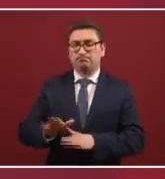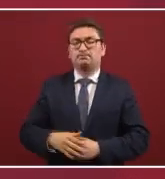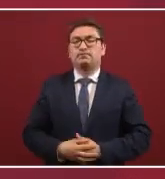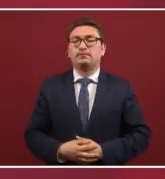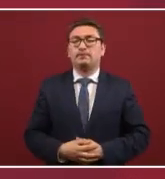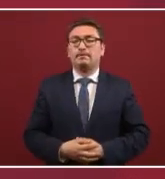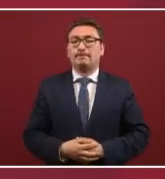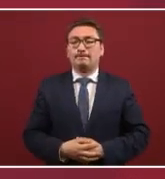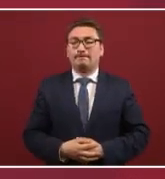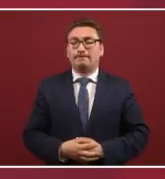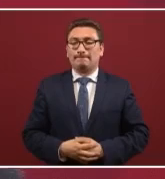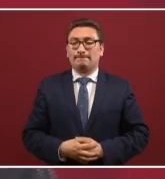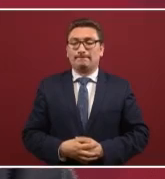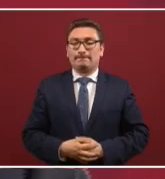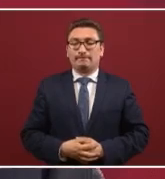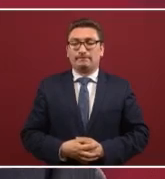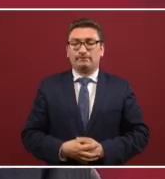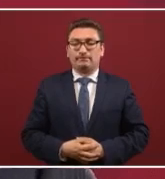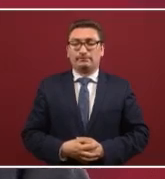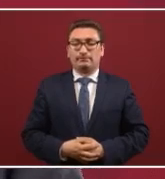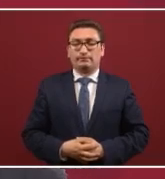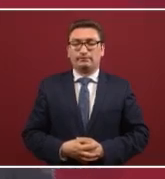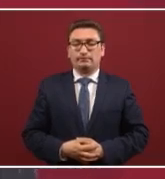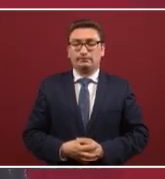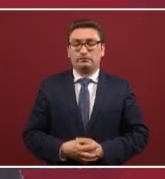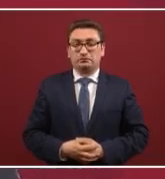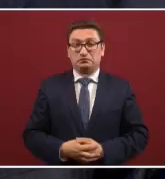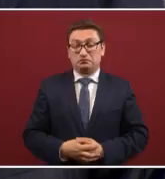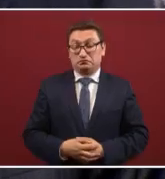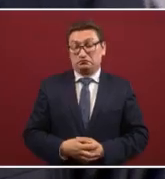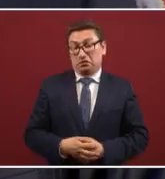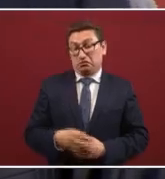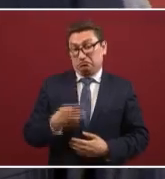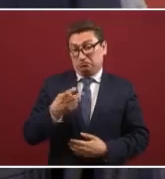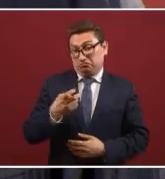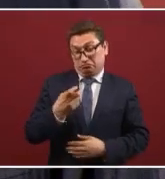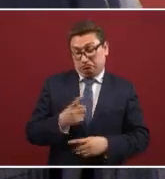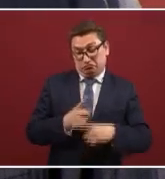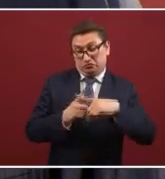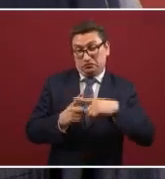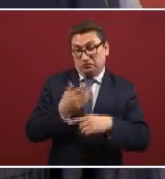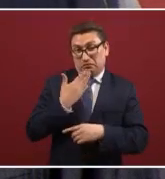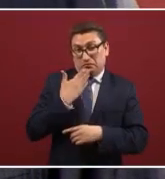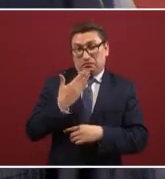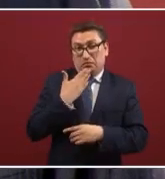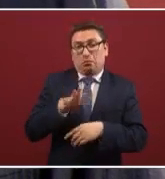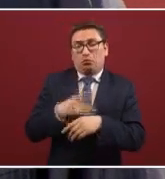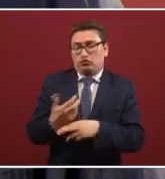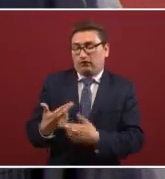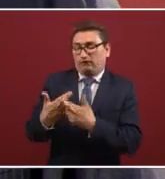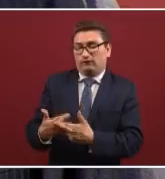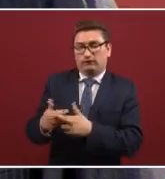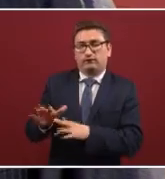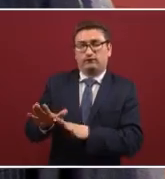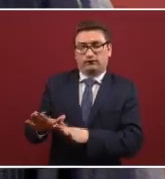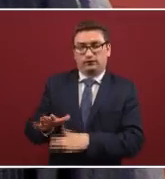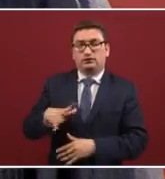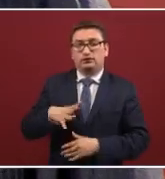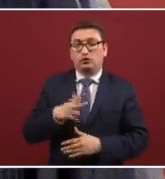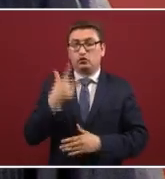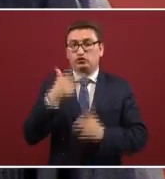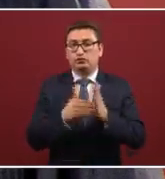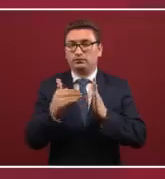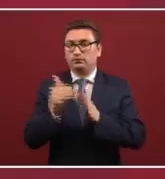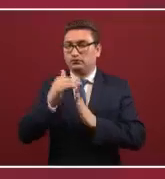Es un buen aliento, una reserva de 8,000 millones